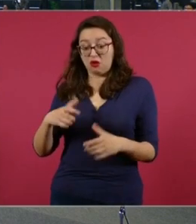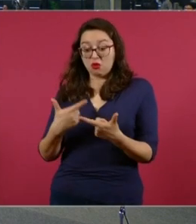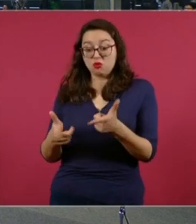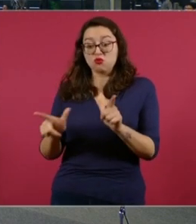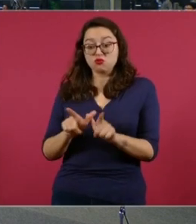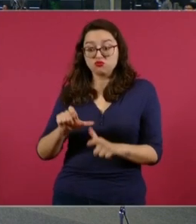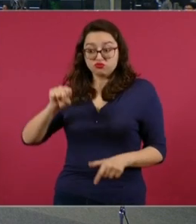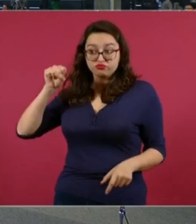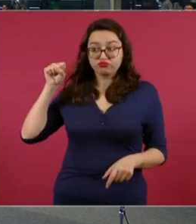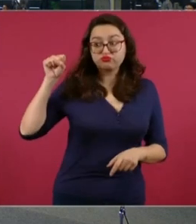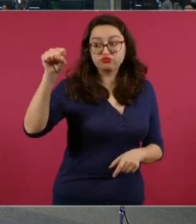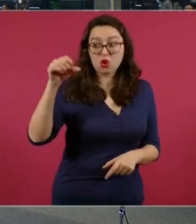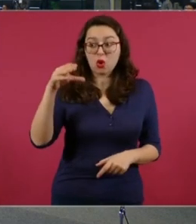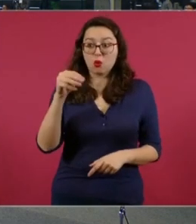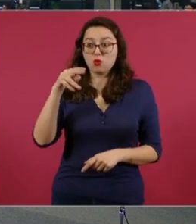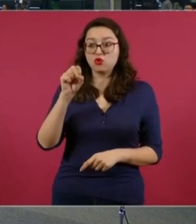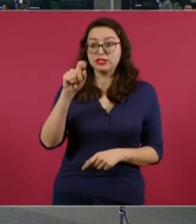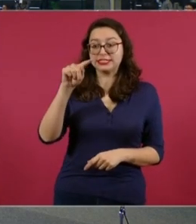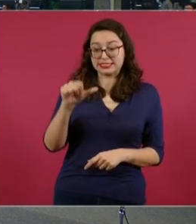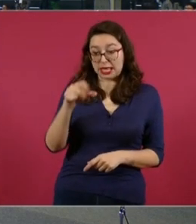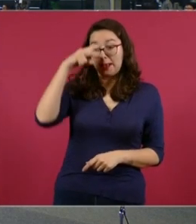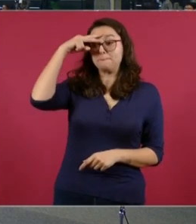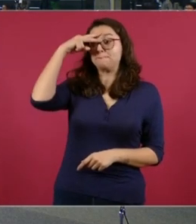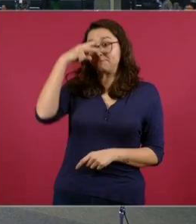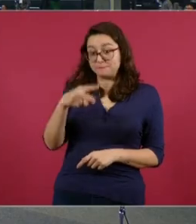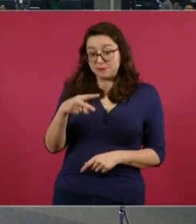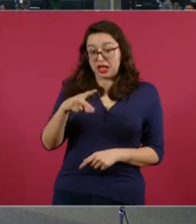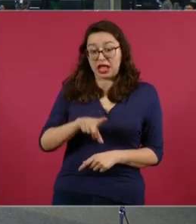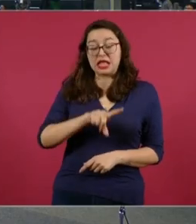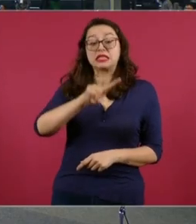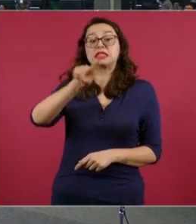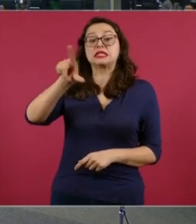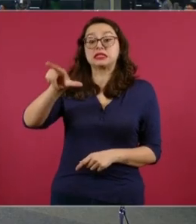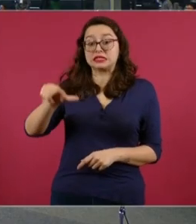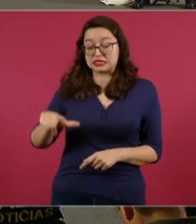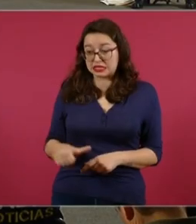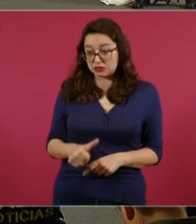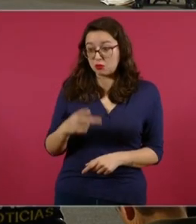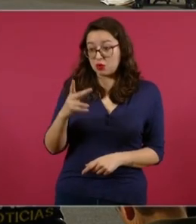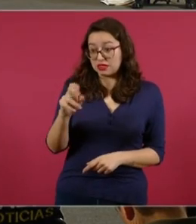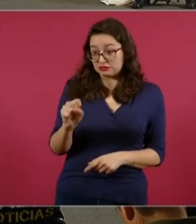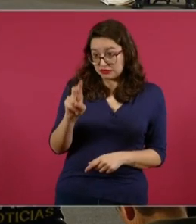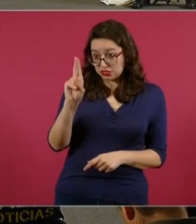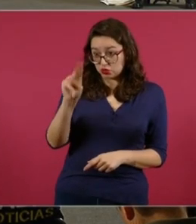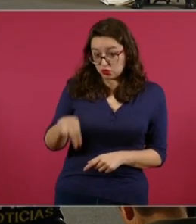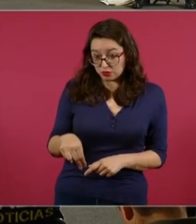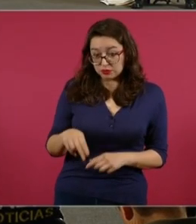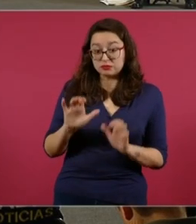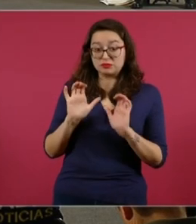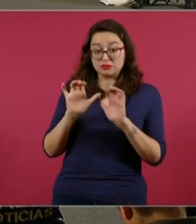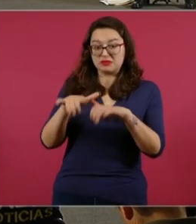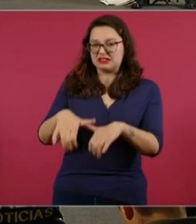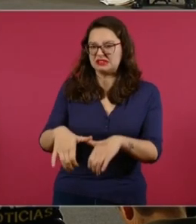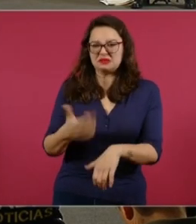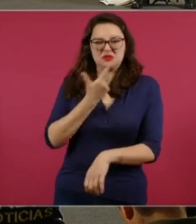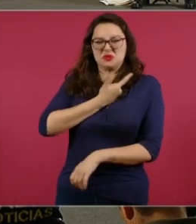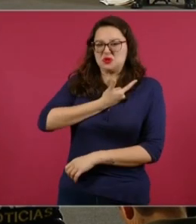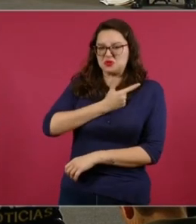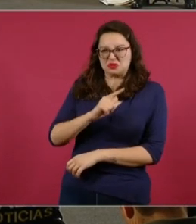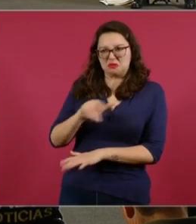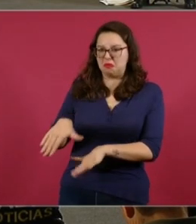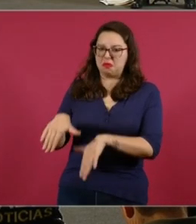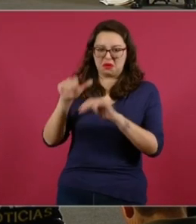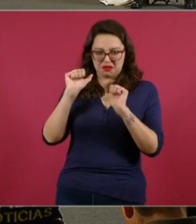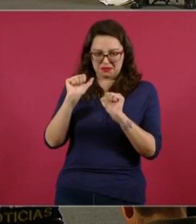Comunista Mexicano. Sí. Y cuando se formó el PSUM, dijo que ya no quería. Sí. Que ese ya no le gustó. Y ahora es